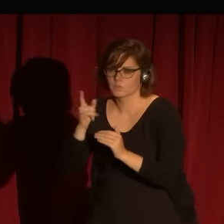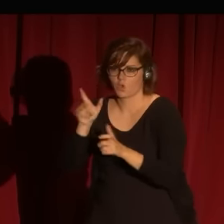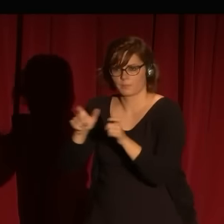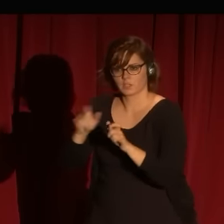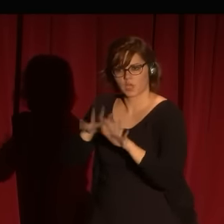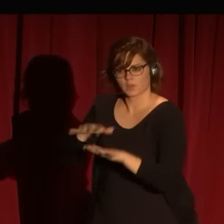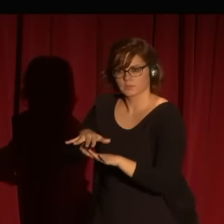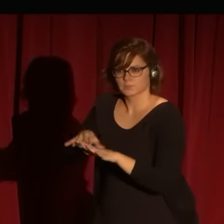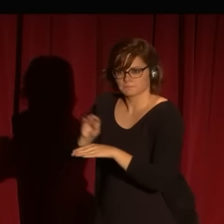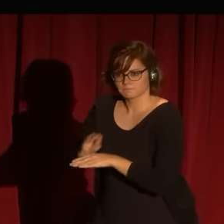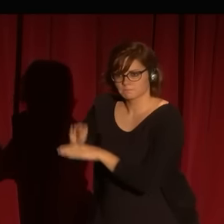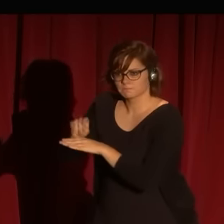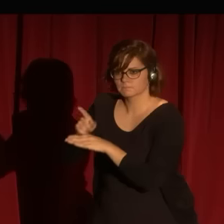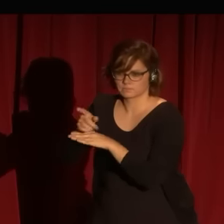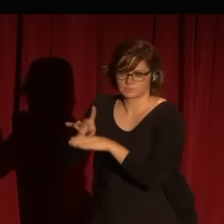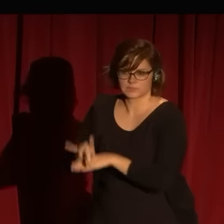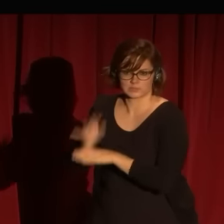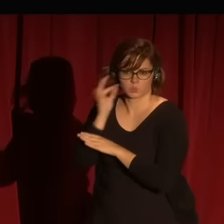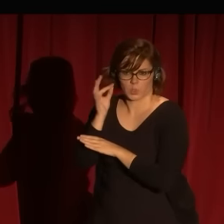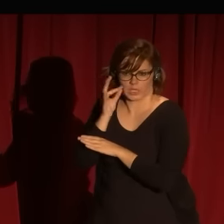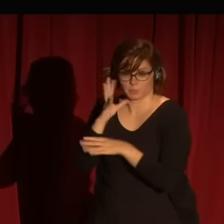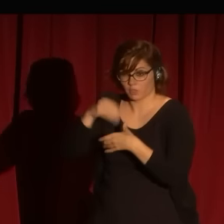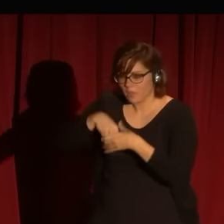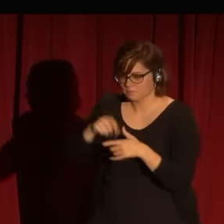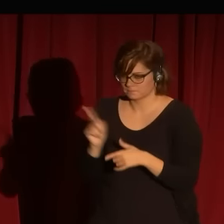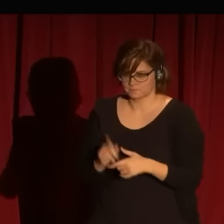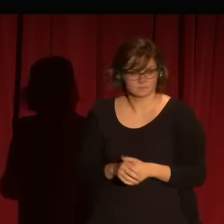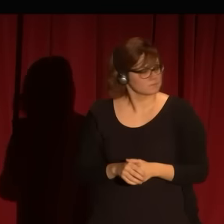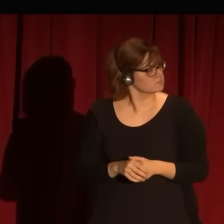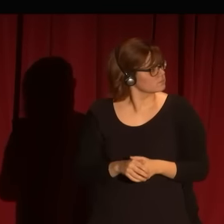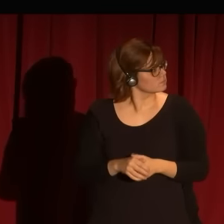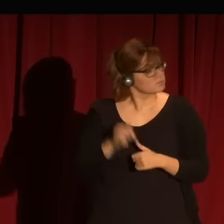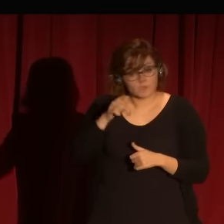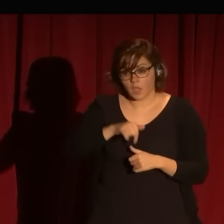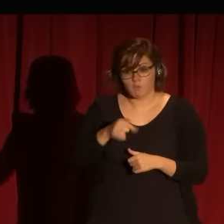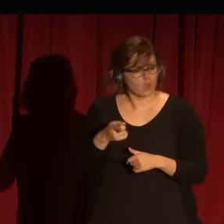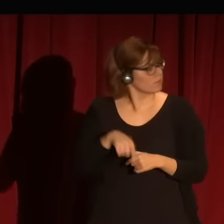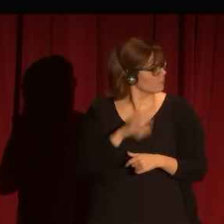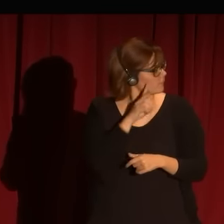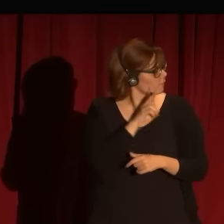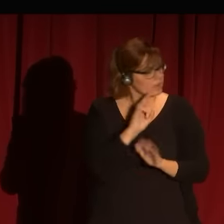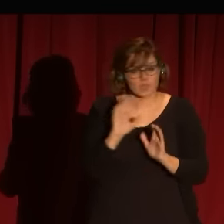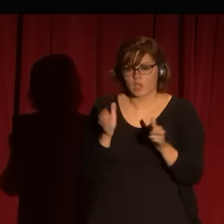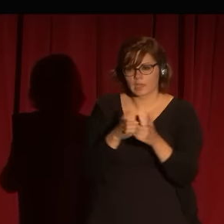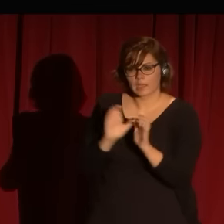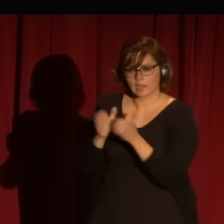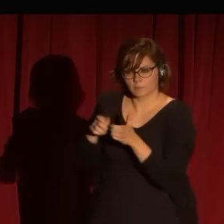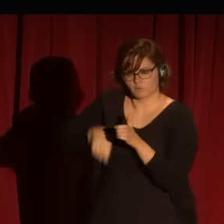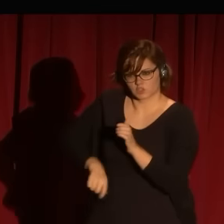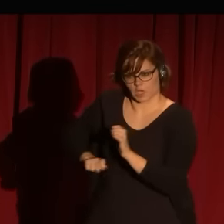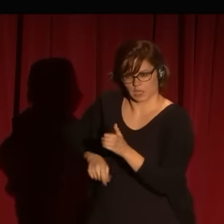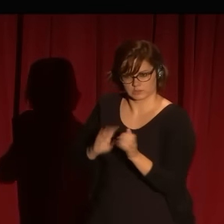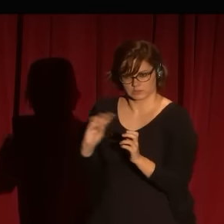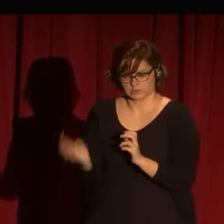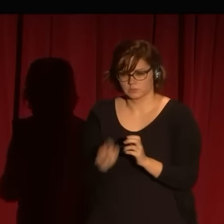ha salido en la ciudad atender a esta procesión y algo parecido vemos en la parte de abajo en ese cuadro lo que vemos son gremios profesionales